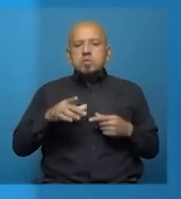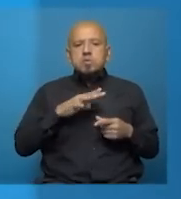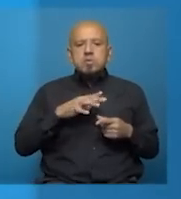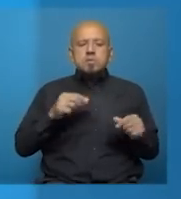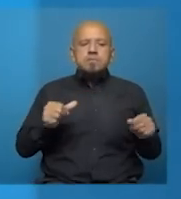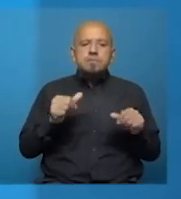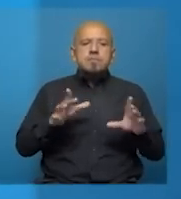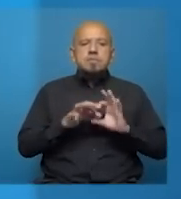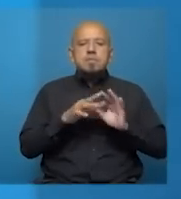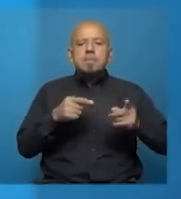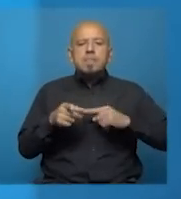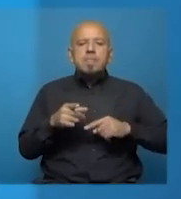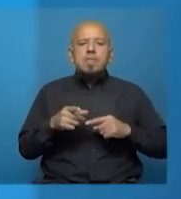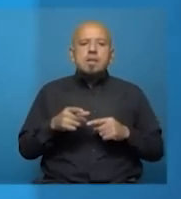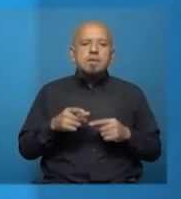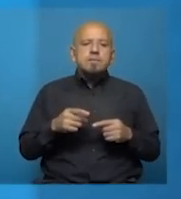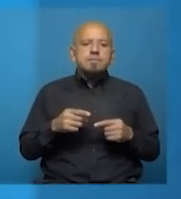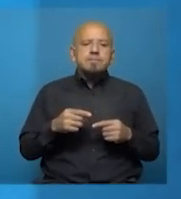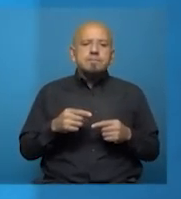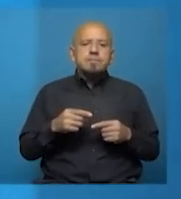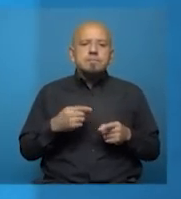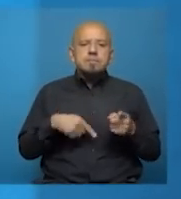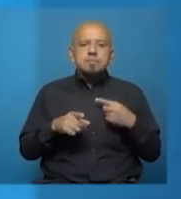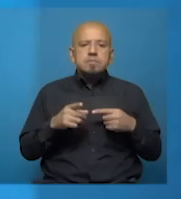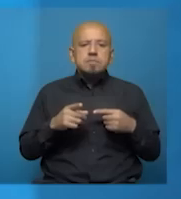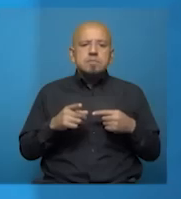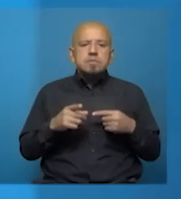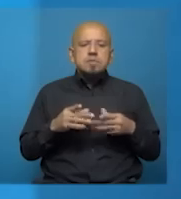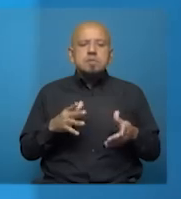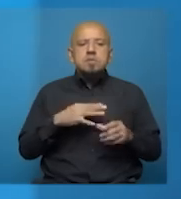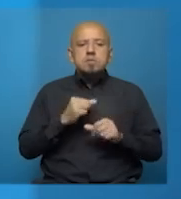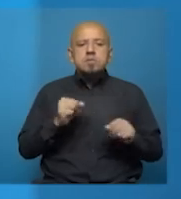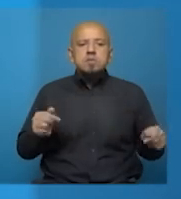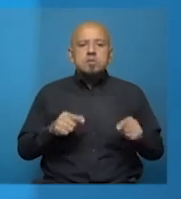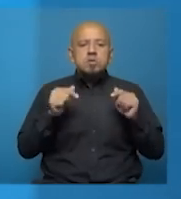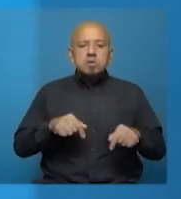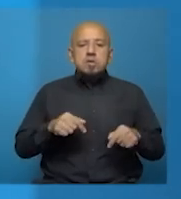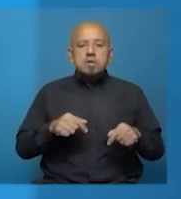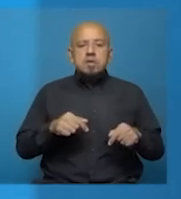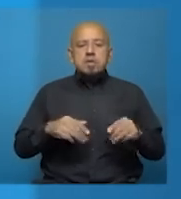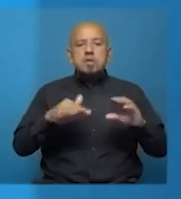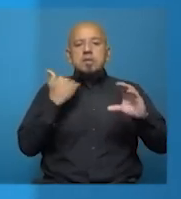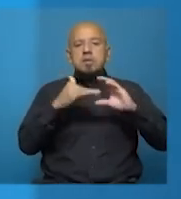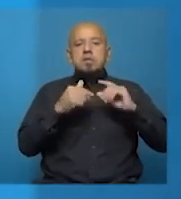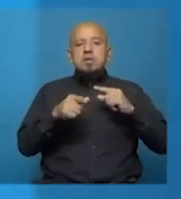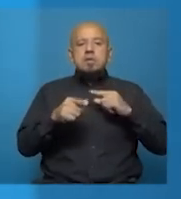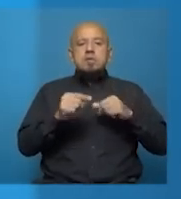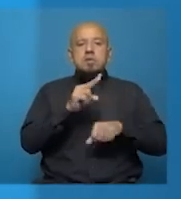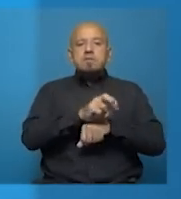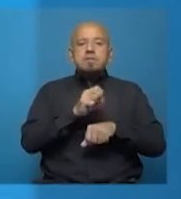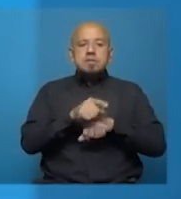actúe libremente, hemos contribuido en todo lo que hemos podido, y este audio de la